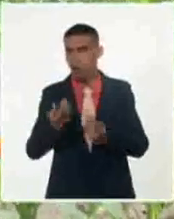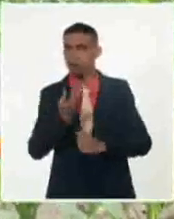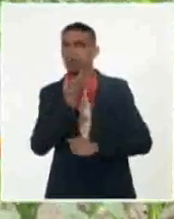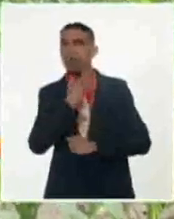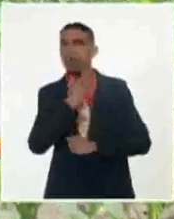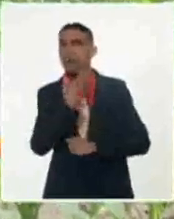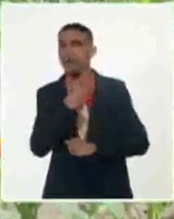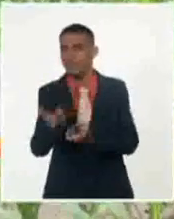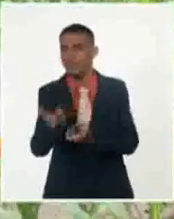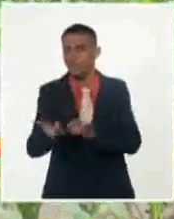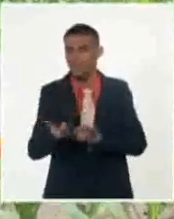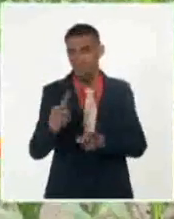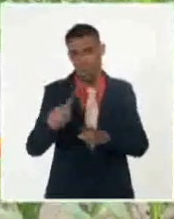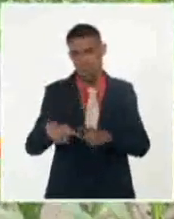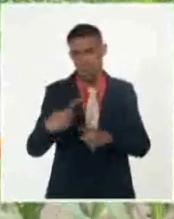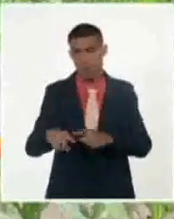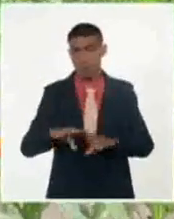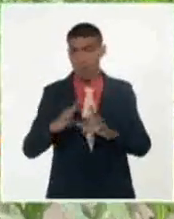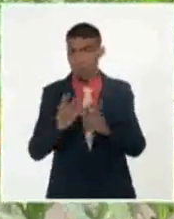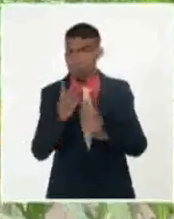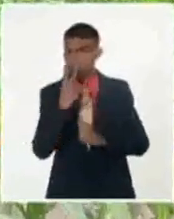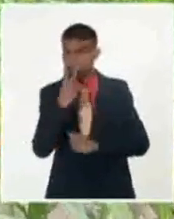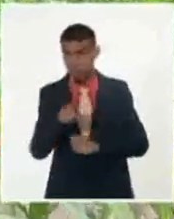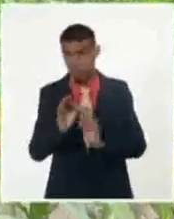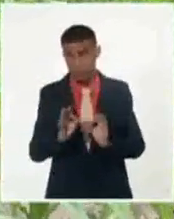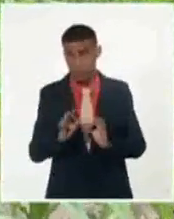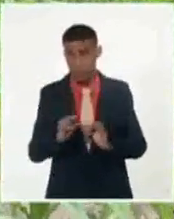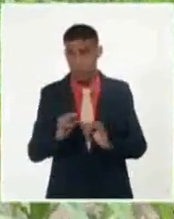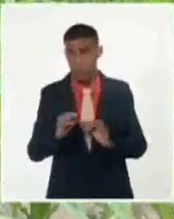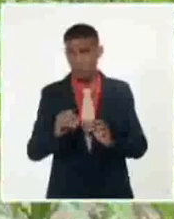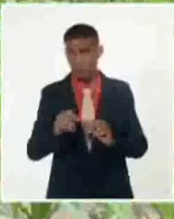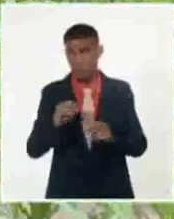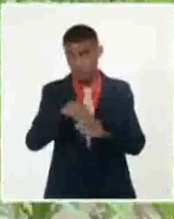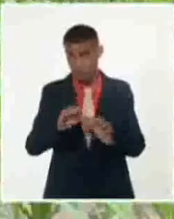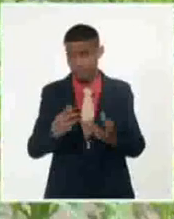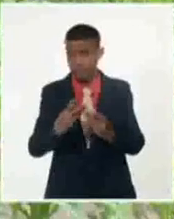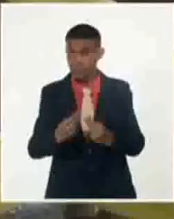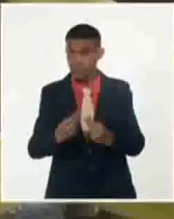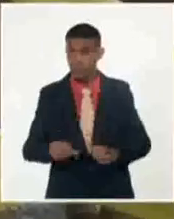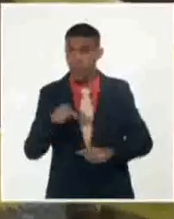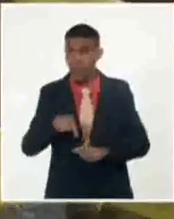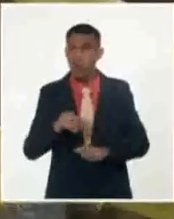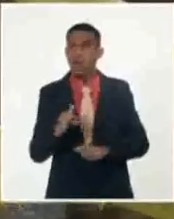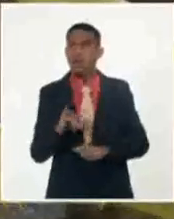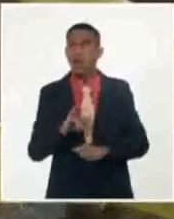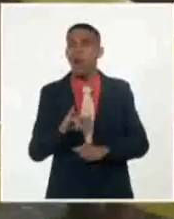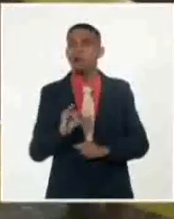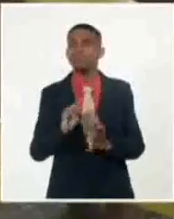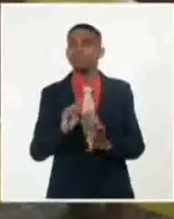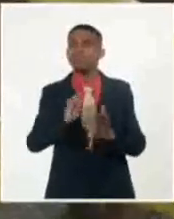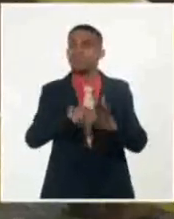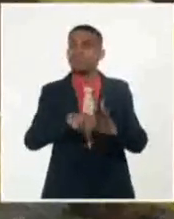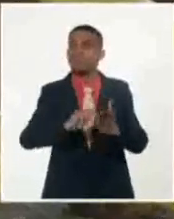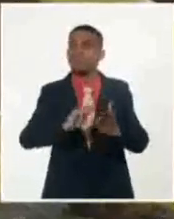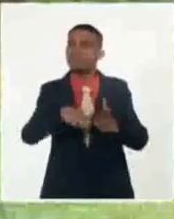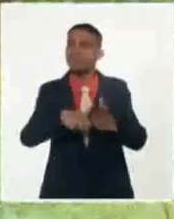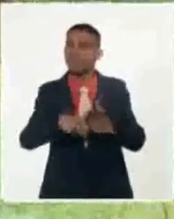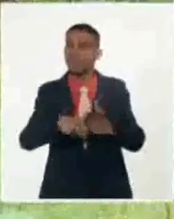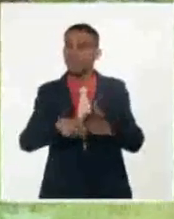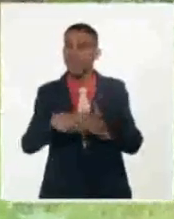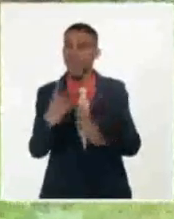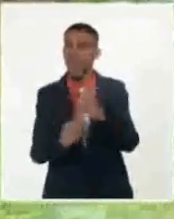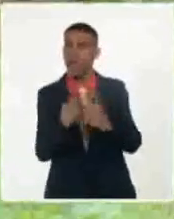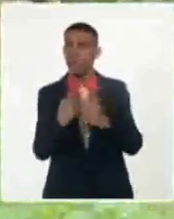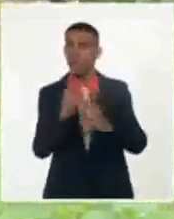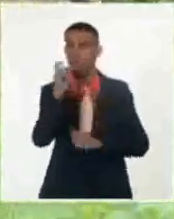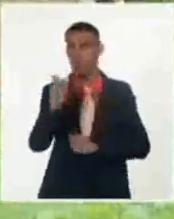están contratadas productor a productor. En estos momentos estamos haciendo una recontratación, se nos está pidiendo por